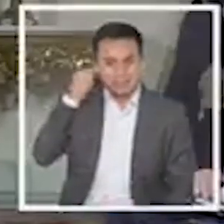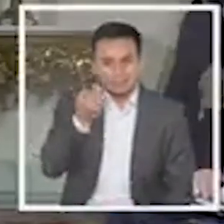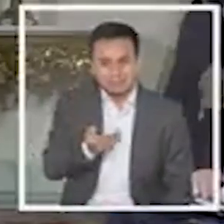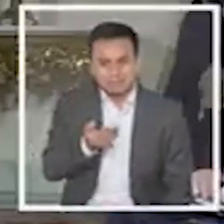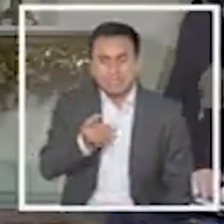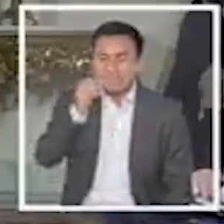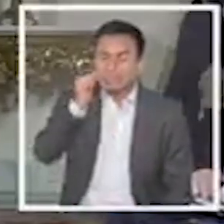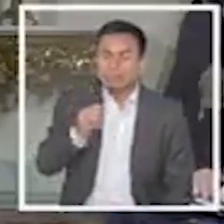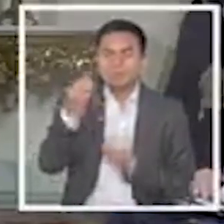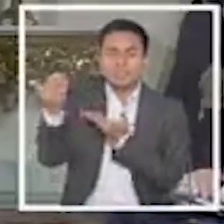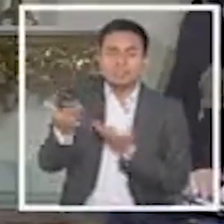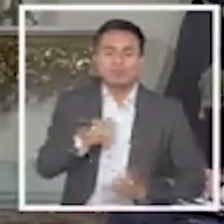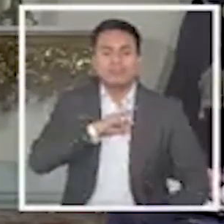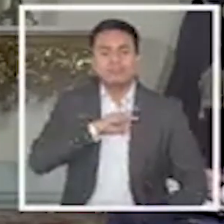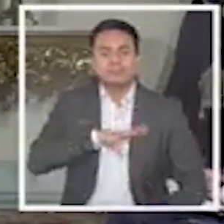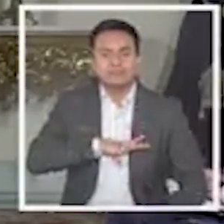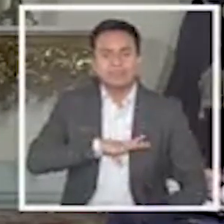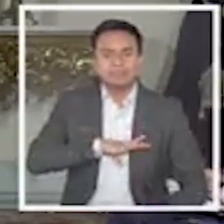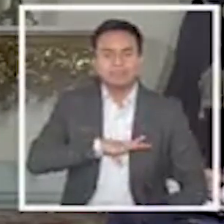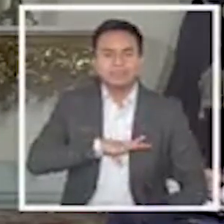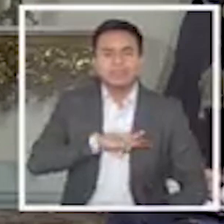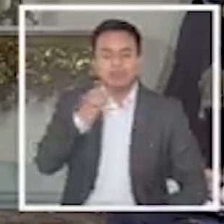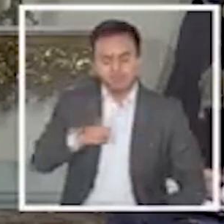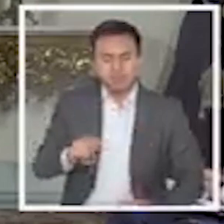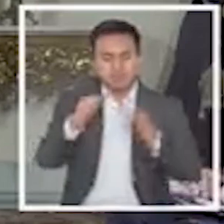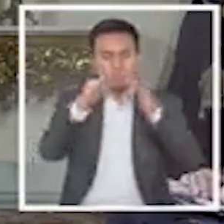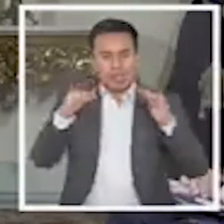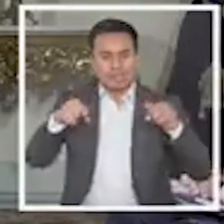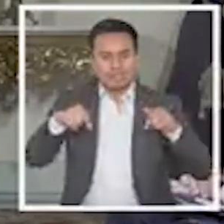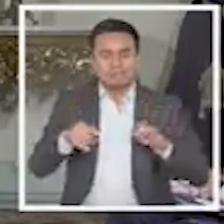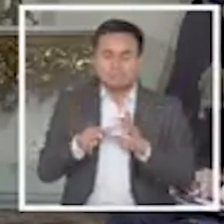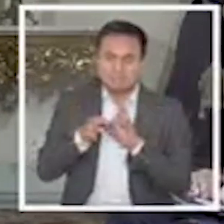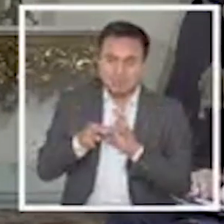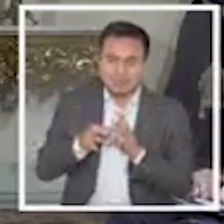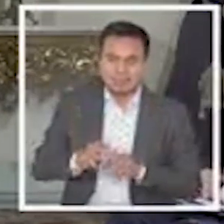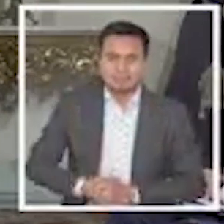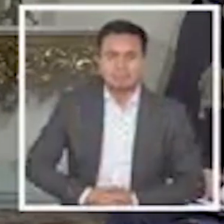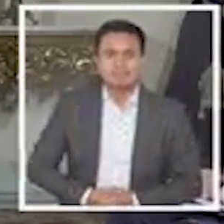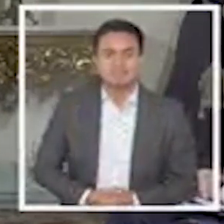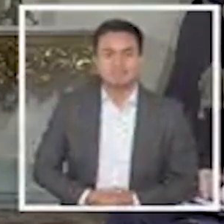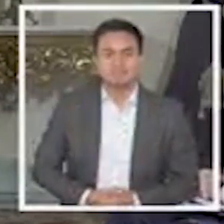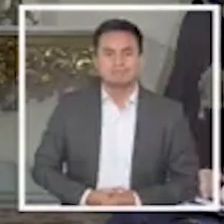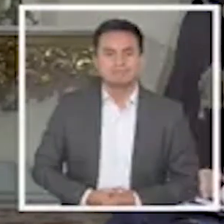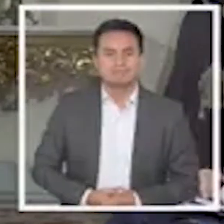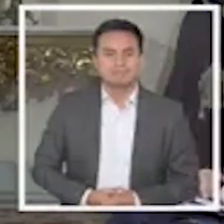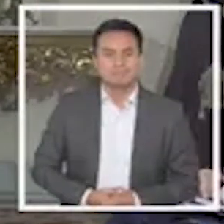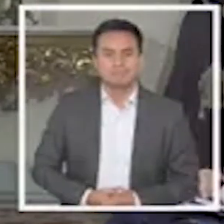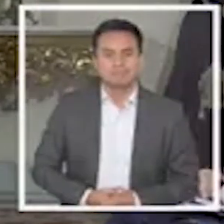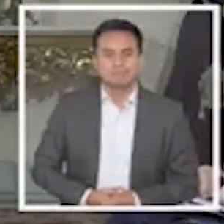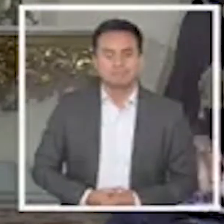Fernández, siempre bienvenido a Chile. Esta es tu casa. Muchísimas gracias.